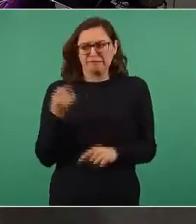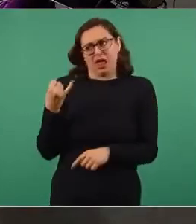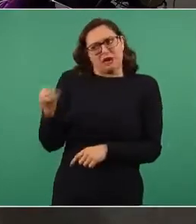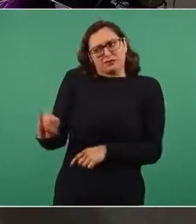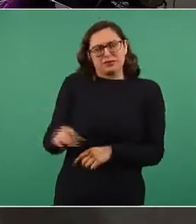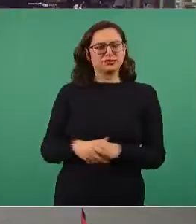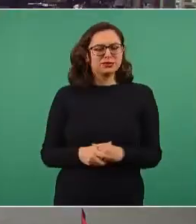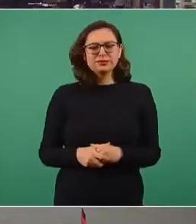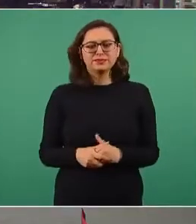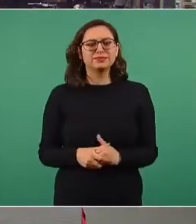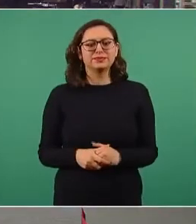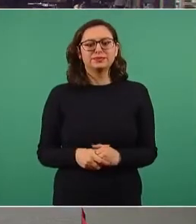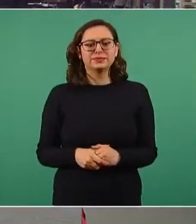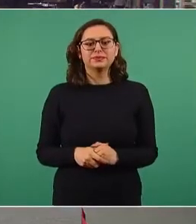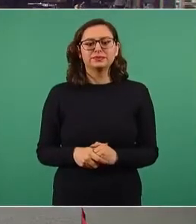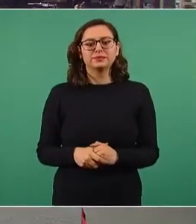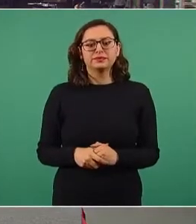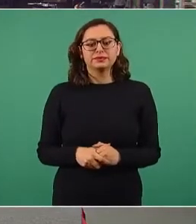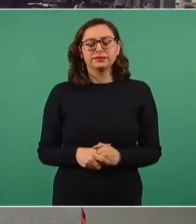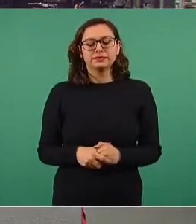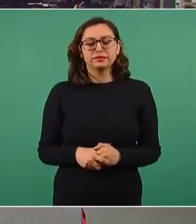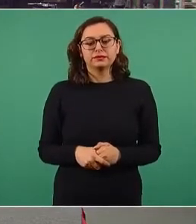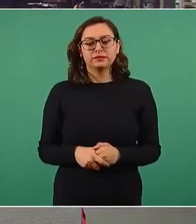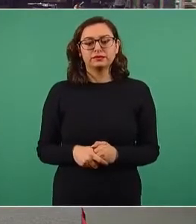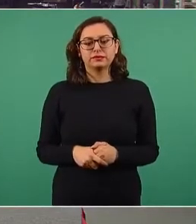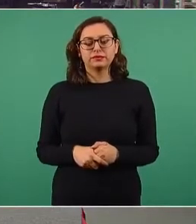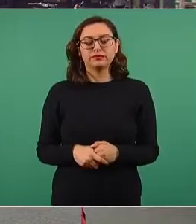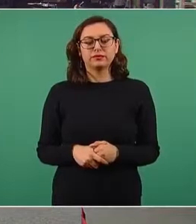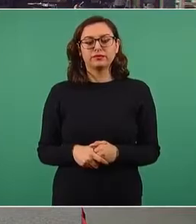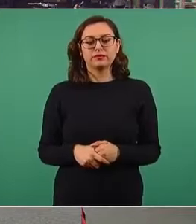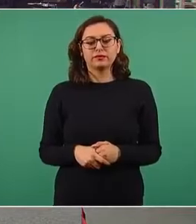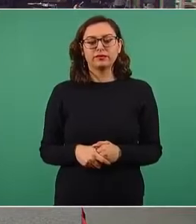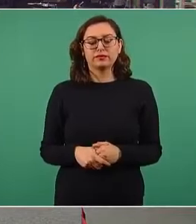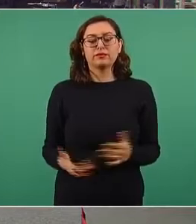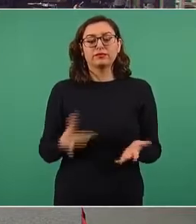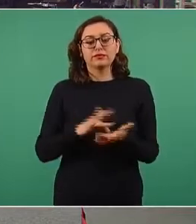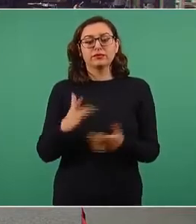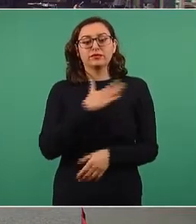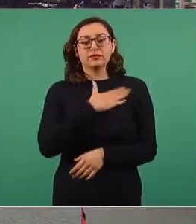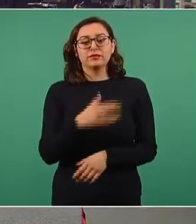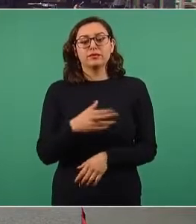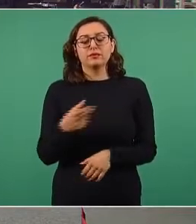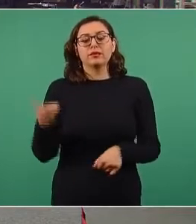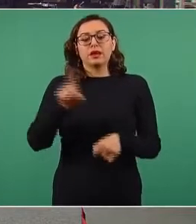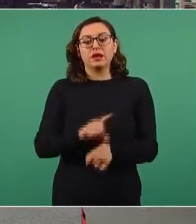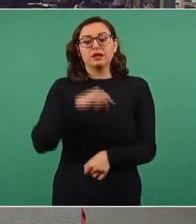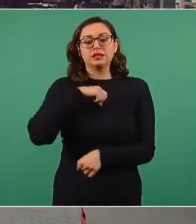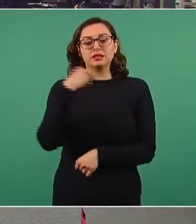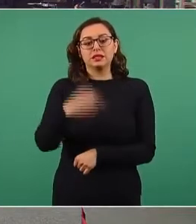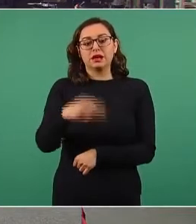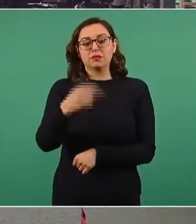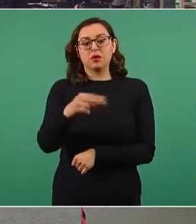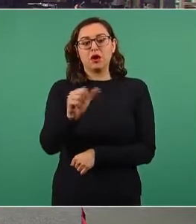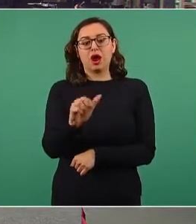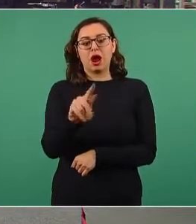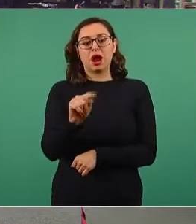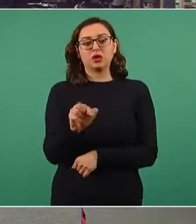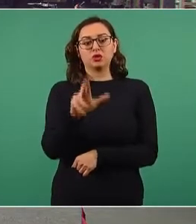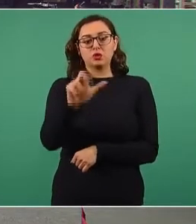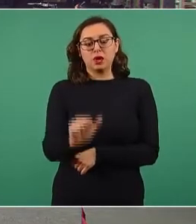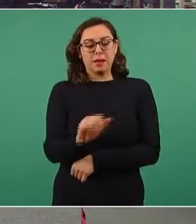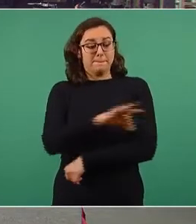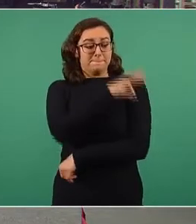Allá atrás, por favor. Gracias. Sí. Gracias, buenos días, Arturo Contreras de Pie de Página. 2 dudas sobre la